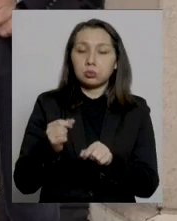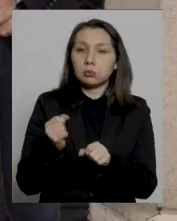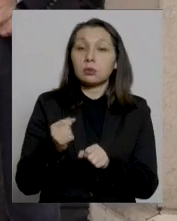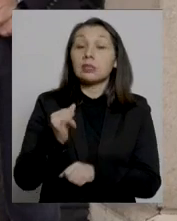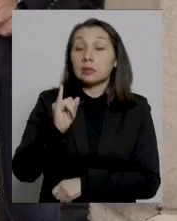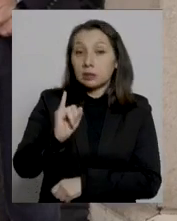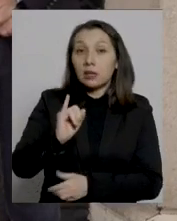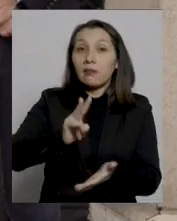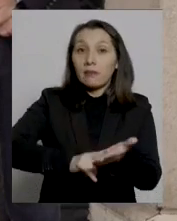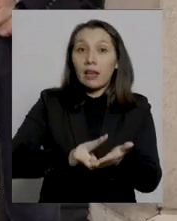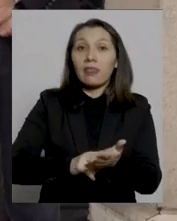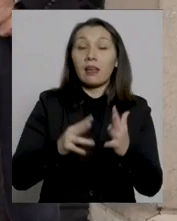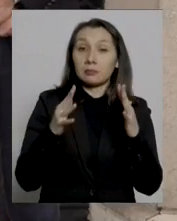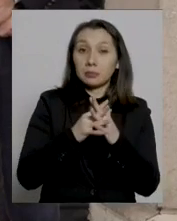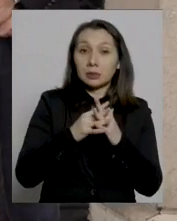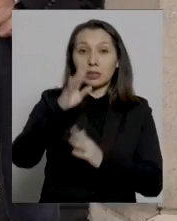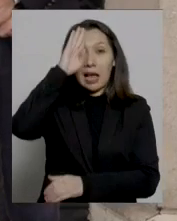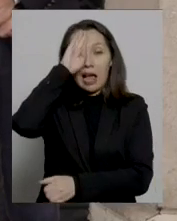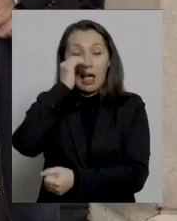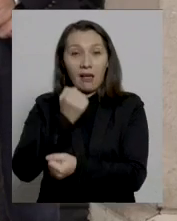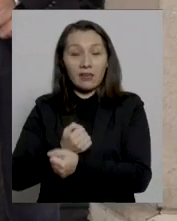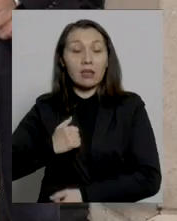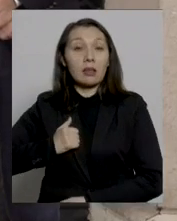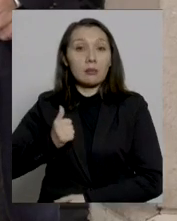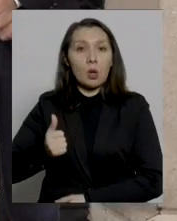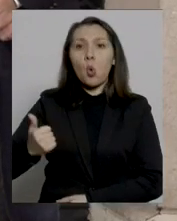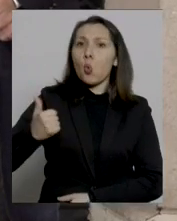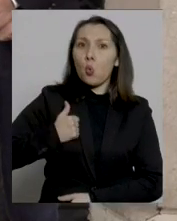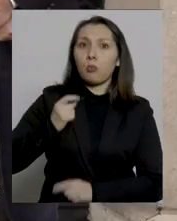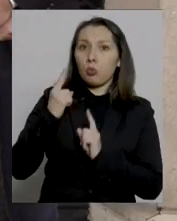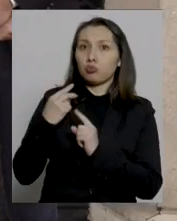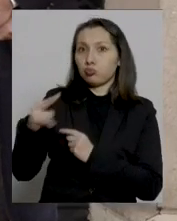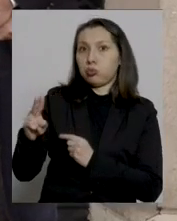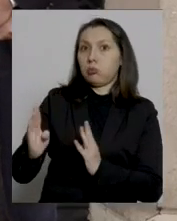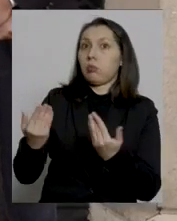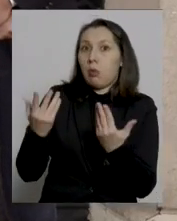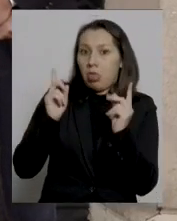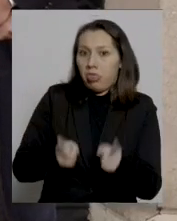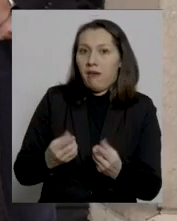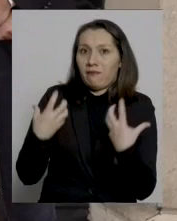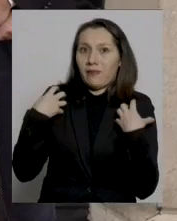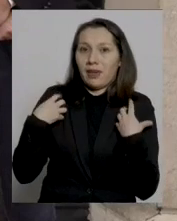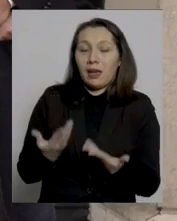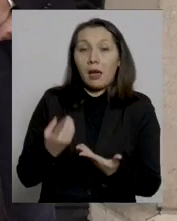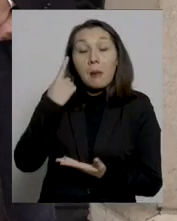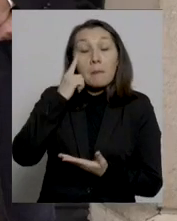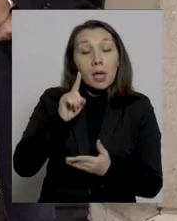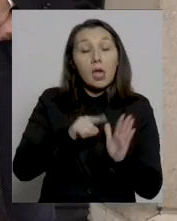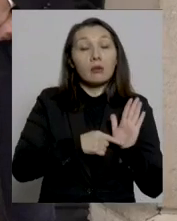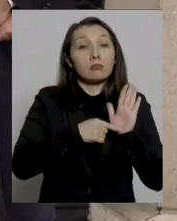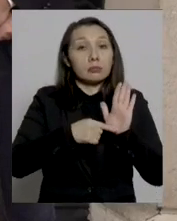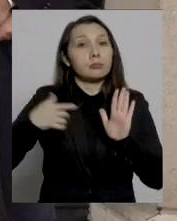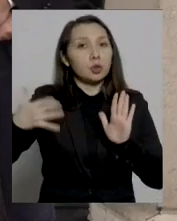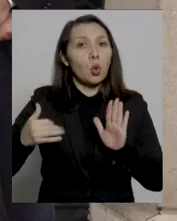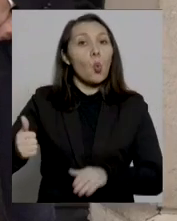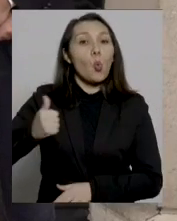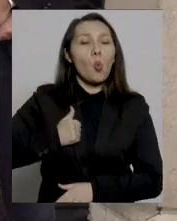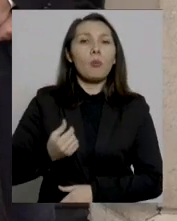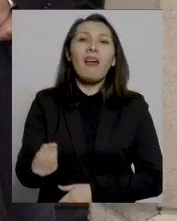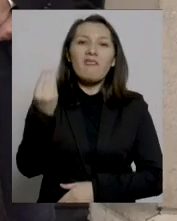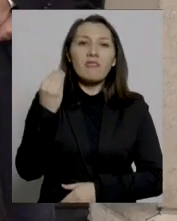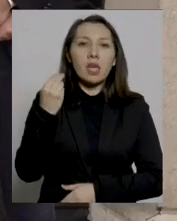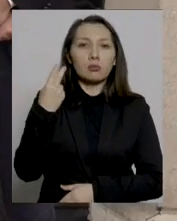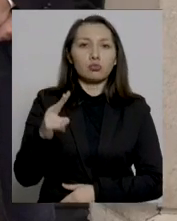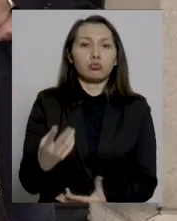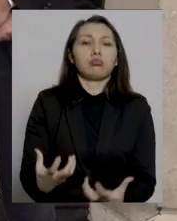Es cierto que las Fuerzas Armadas, Carabineros y Investigaciones están cumpliendo con su deber, pero debemos destacar que está cumpliendo bien